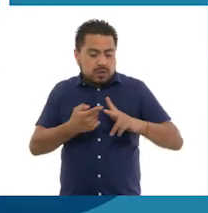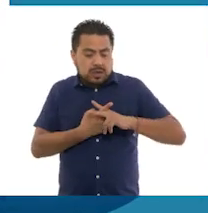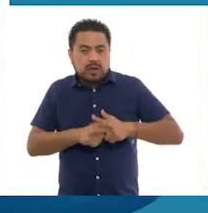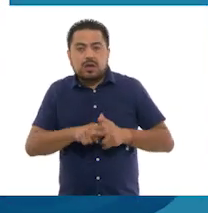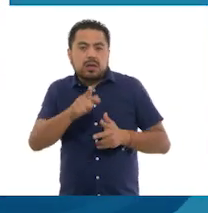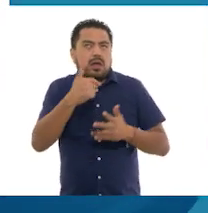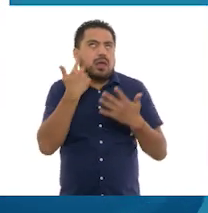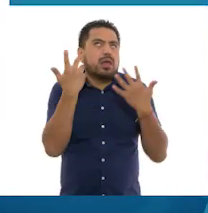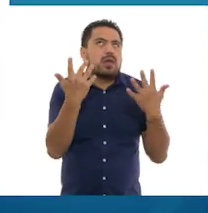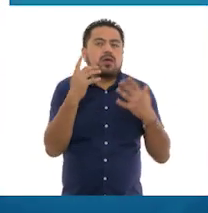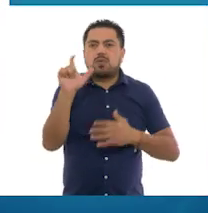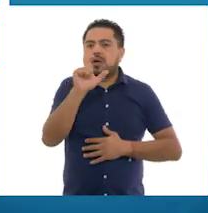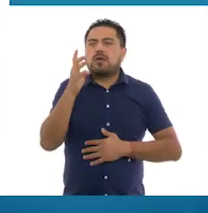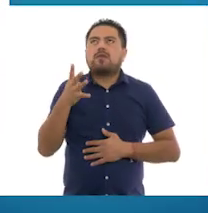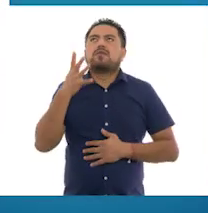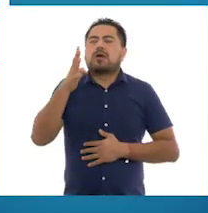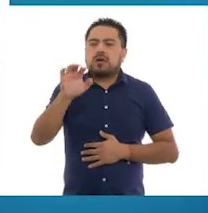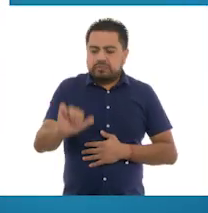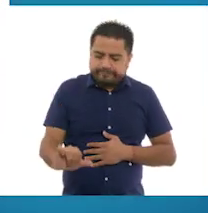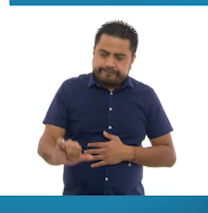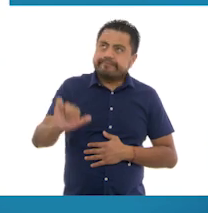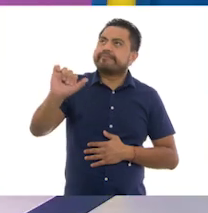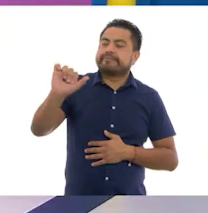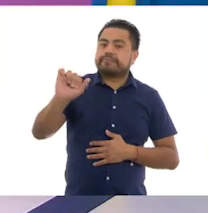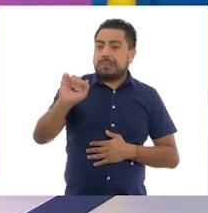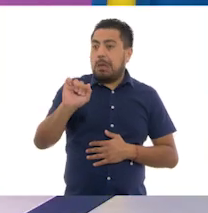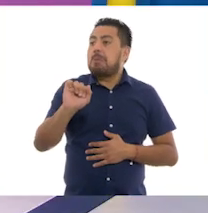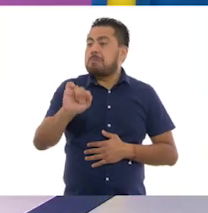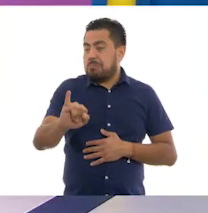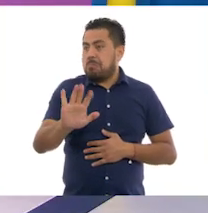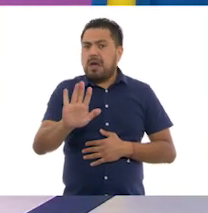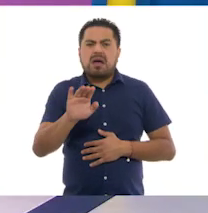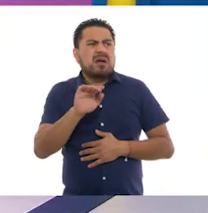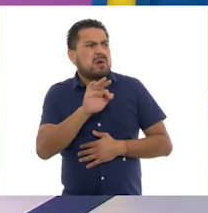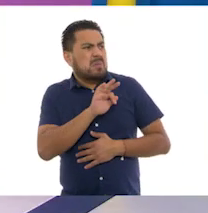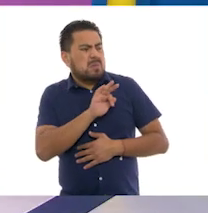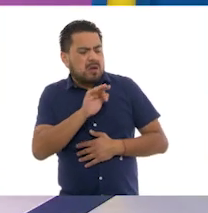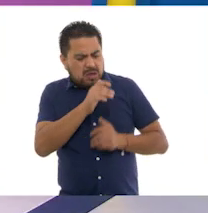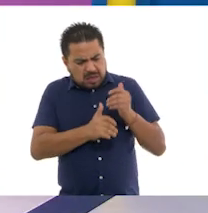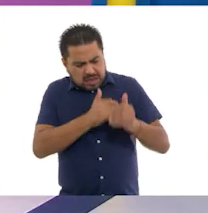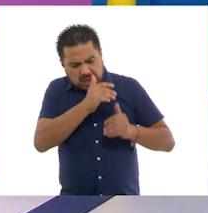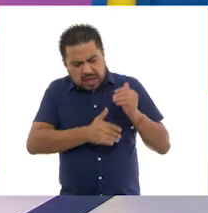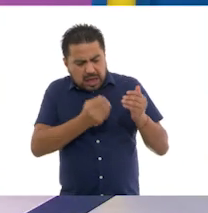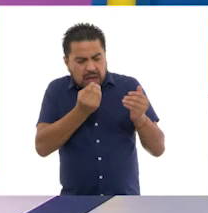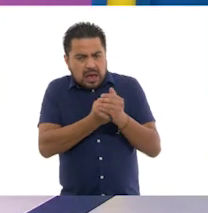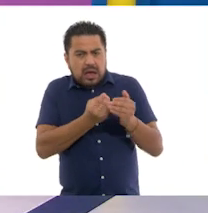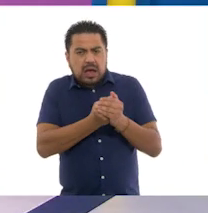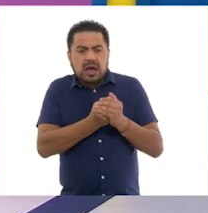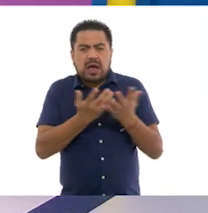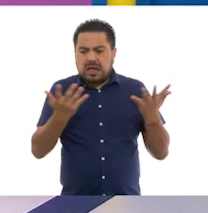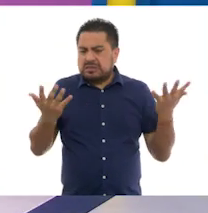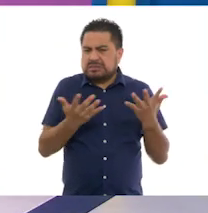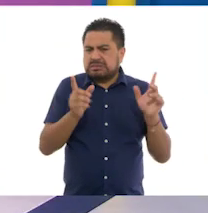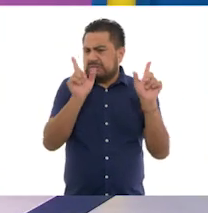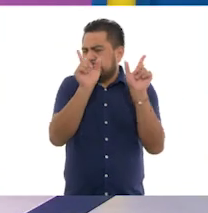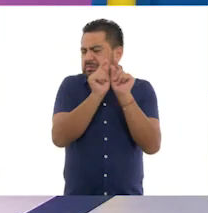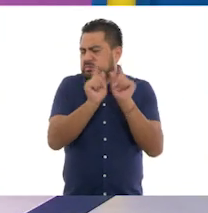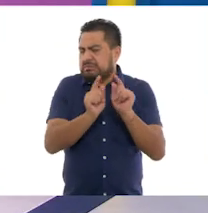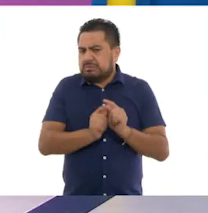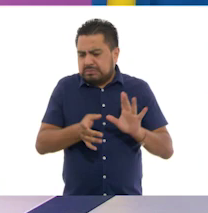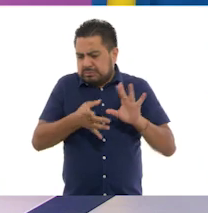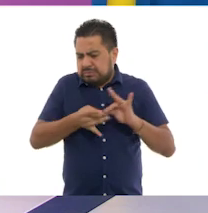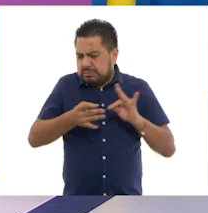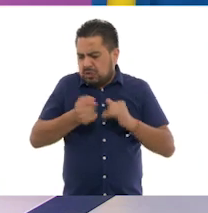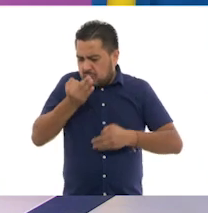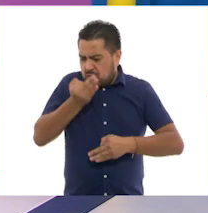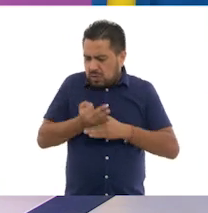tú quieras hacer cuando seas grande. Sí. María, ¿podemos cerrar la clase haciendo un breve recuento de lo que aprendimos